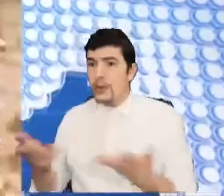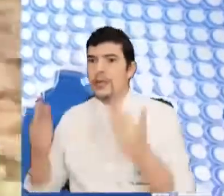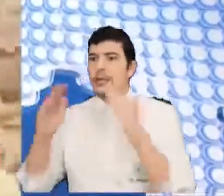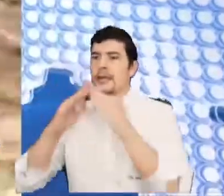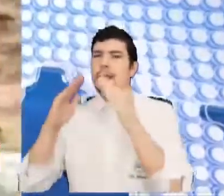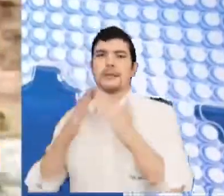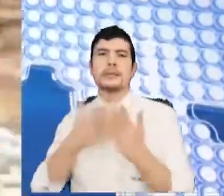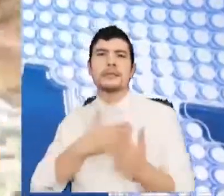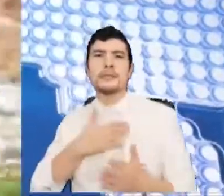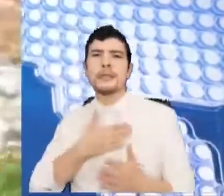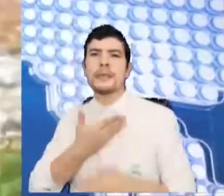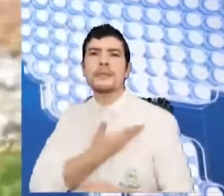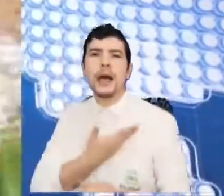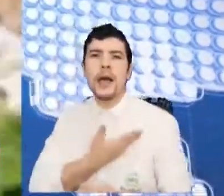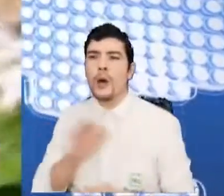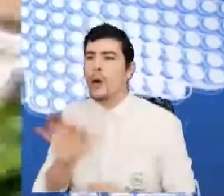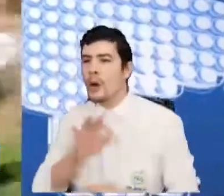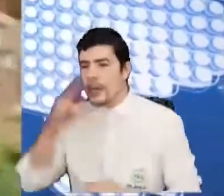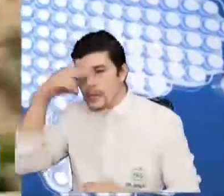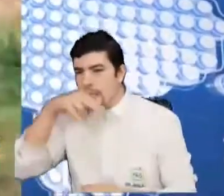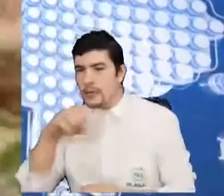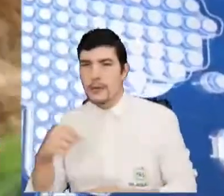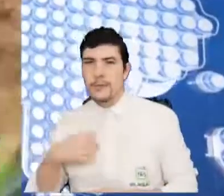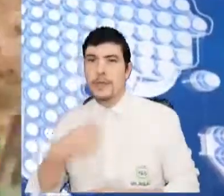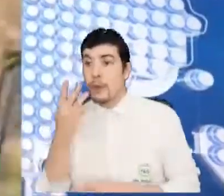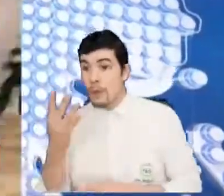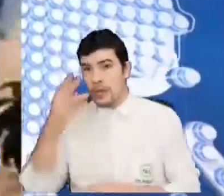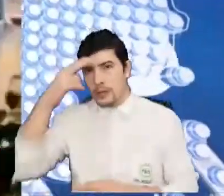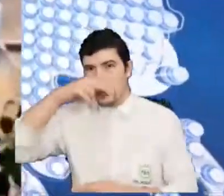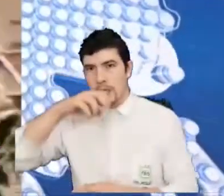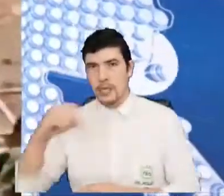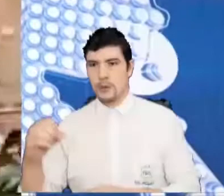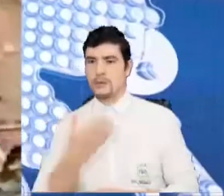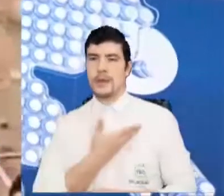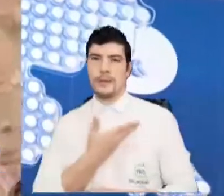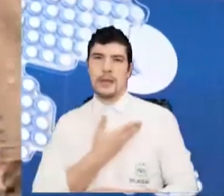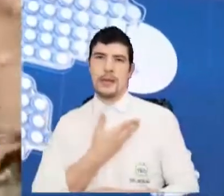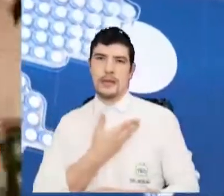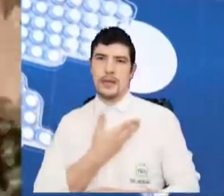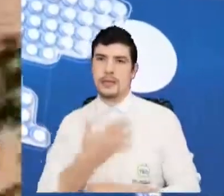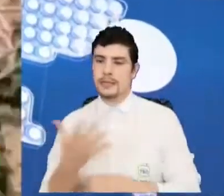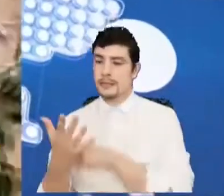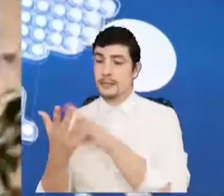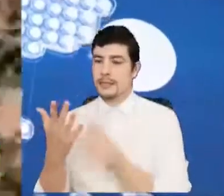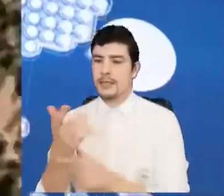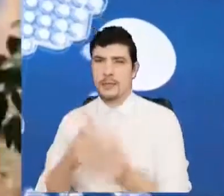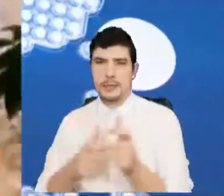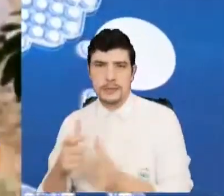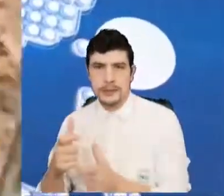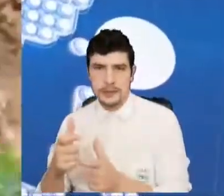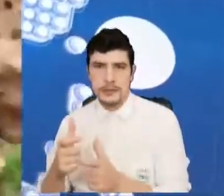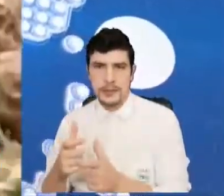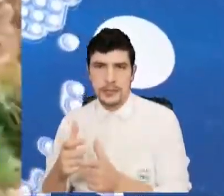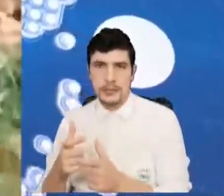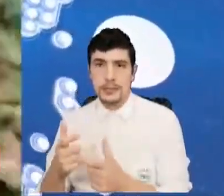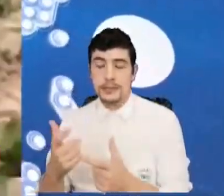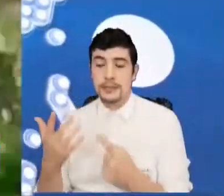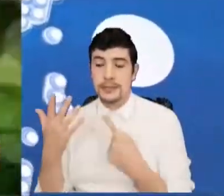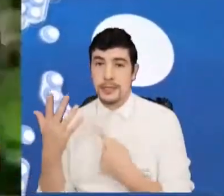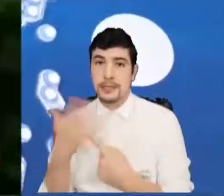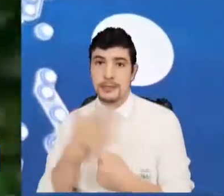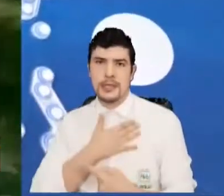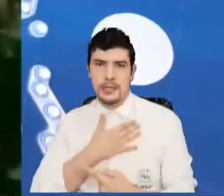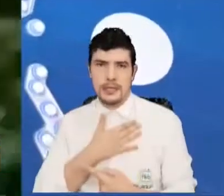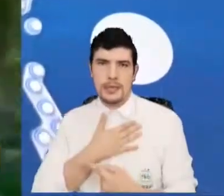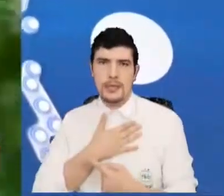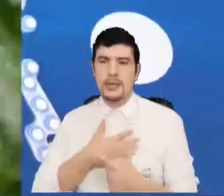a mis hijos. Son 4 hijos que tengo en este momento y los tengo regados, los tengo donde